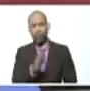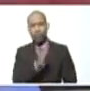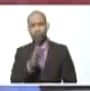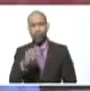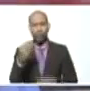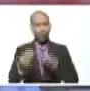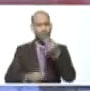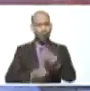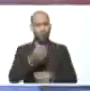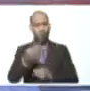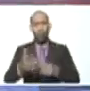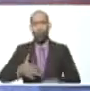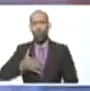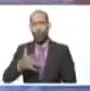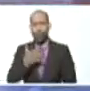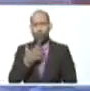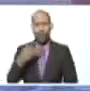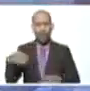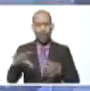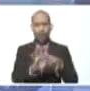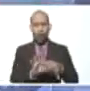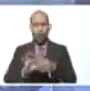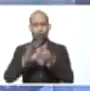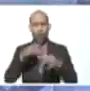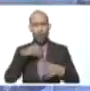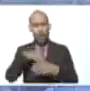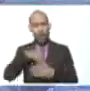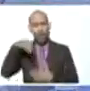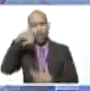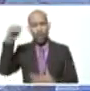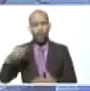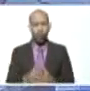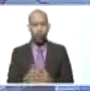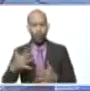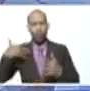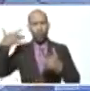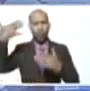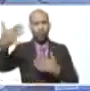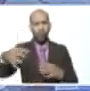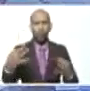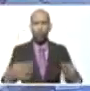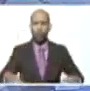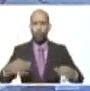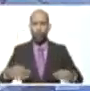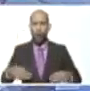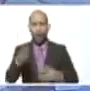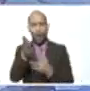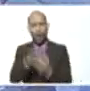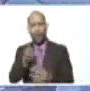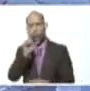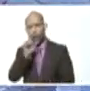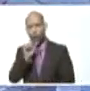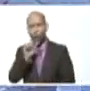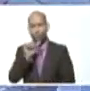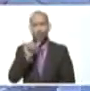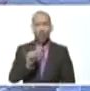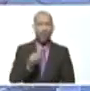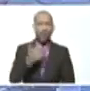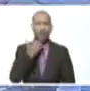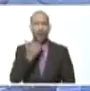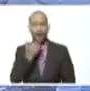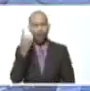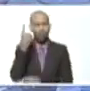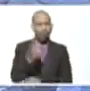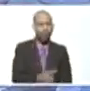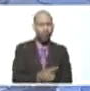determinante de sentido de unidad espiritual, más allá de las naturales diferencias entre los hombres e incluso las impuestas por